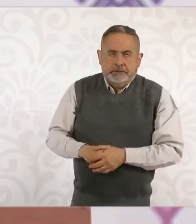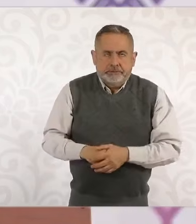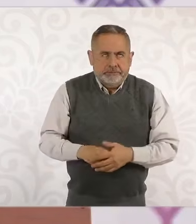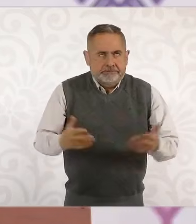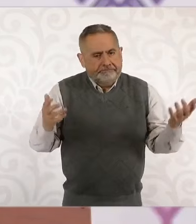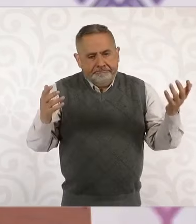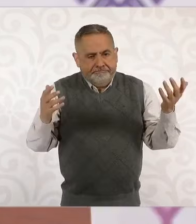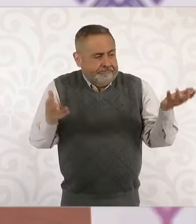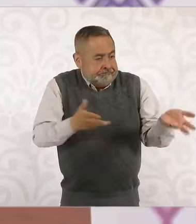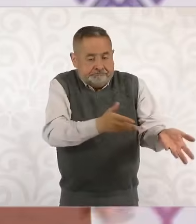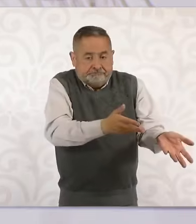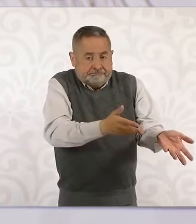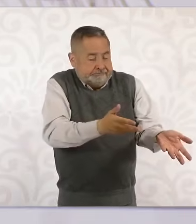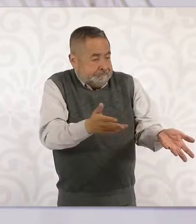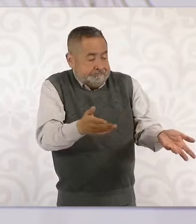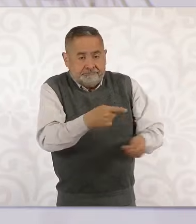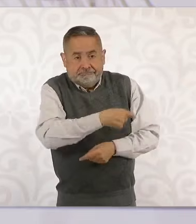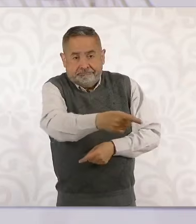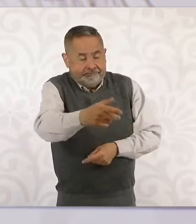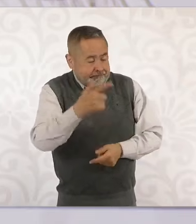Entonces, ¿cuál